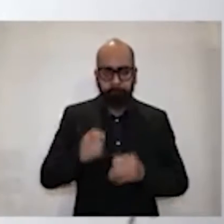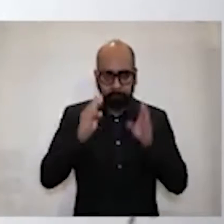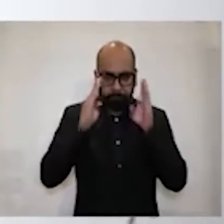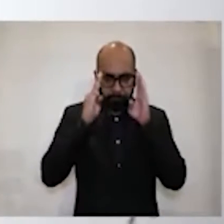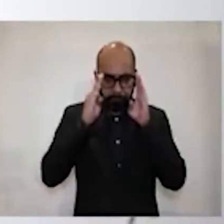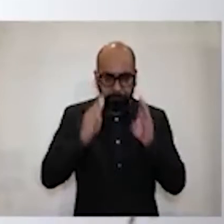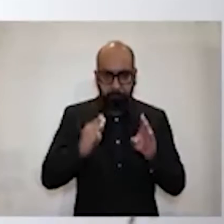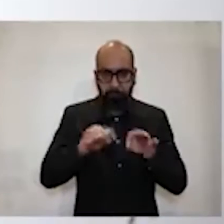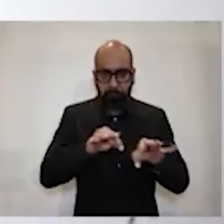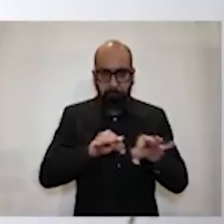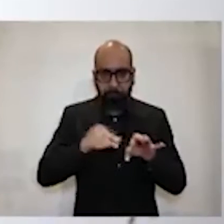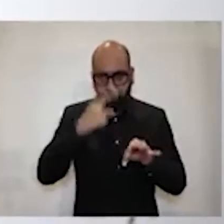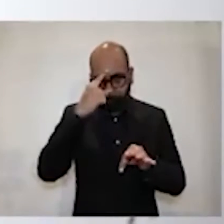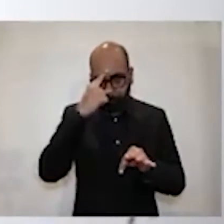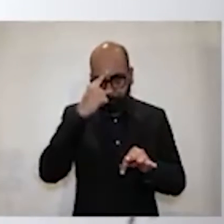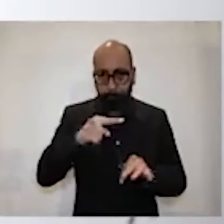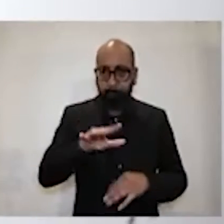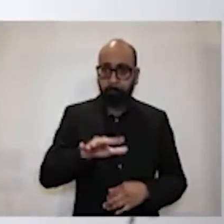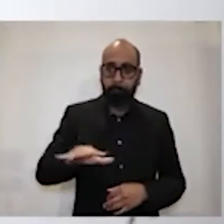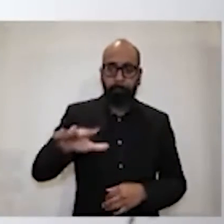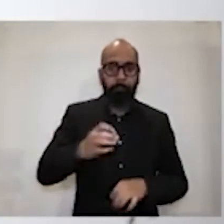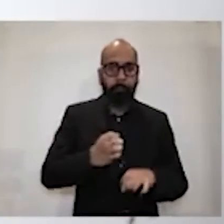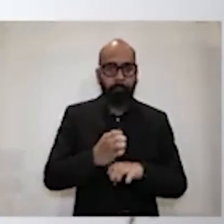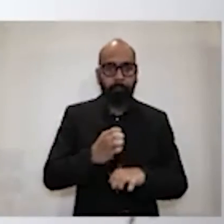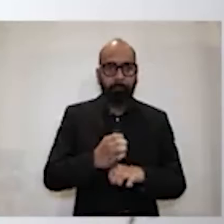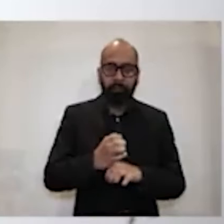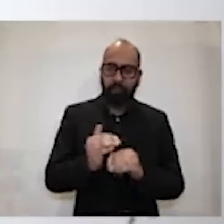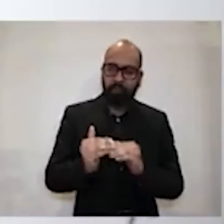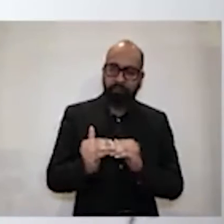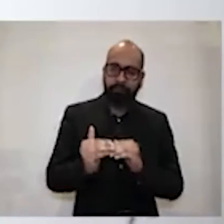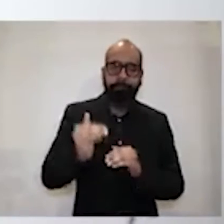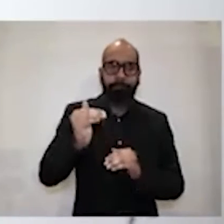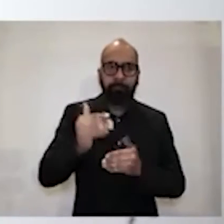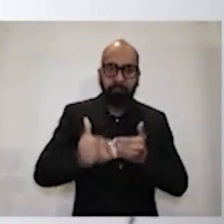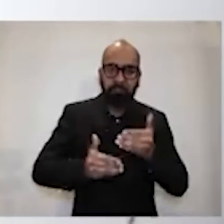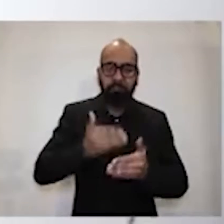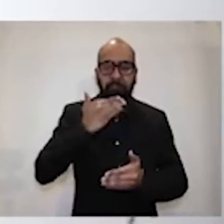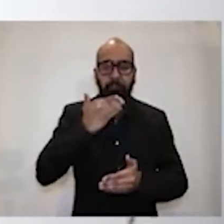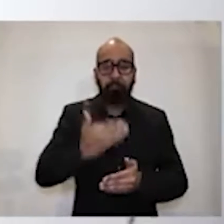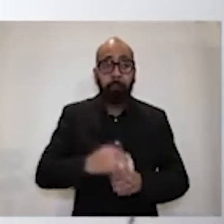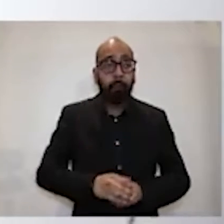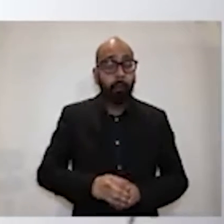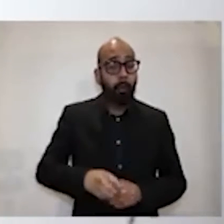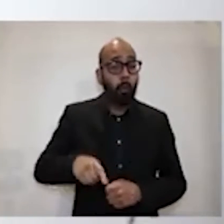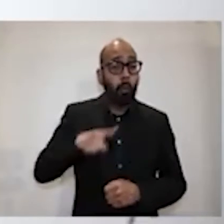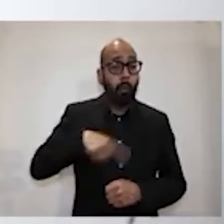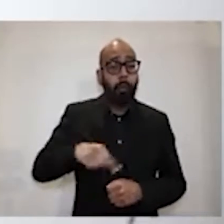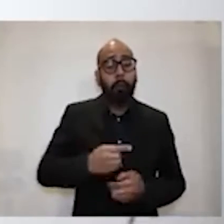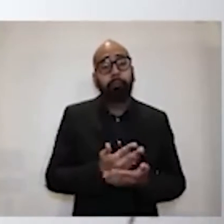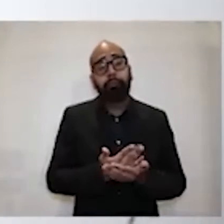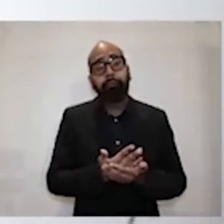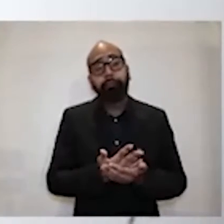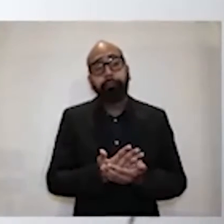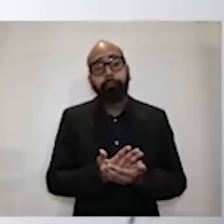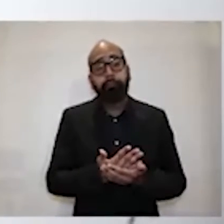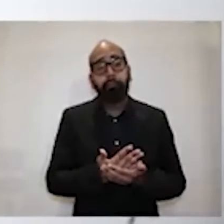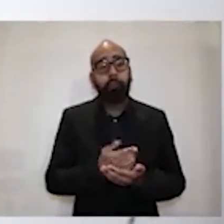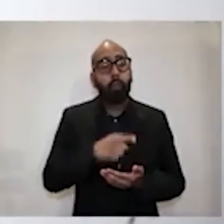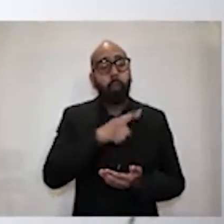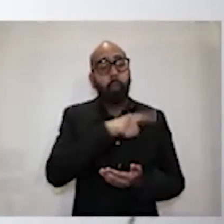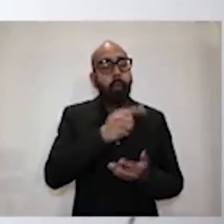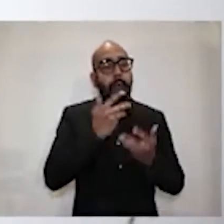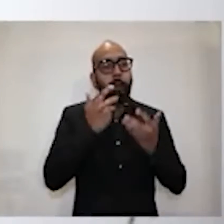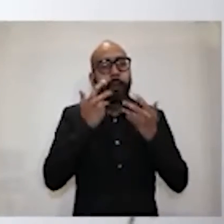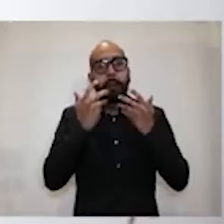lo cual duplica los empleos que tiene en Michoacán, llegando a 500 directos y más de 2.500 indirectos.